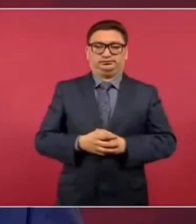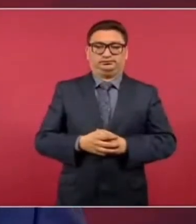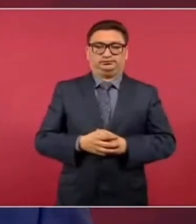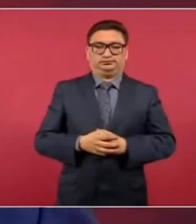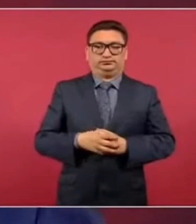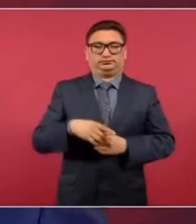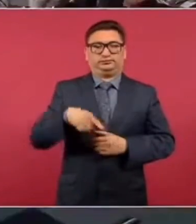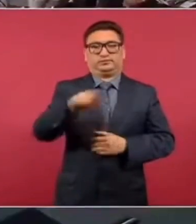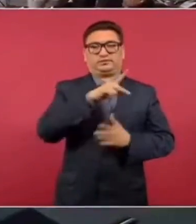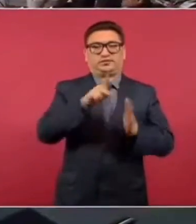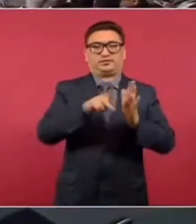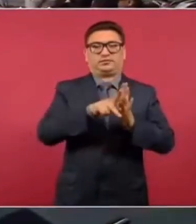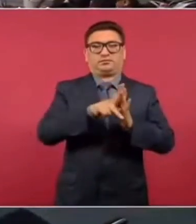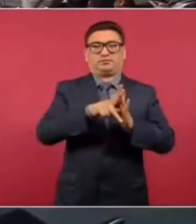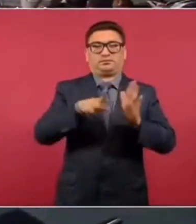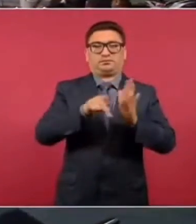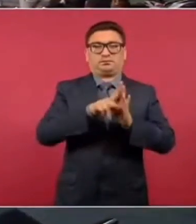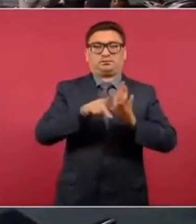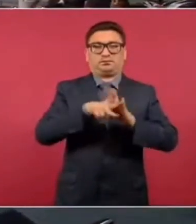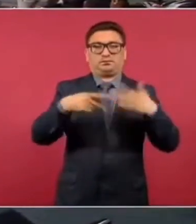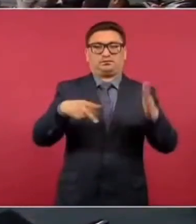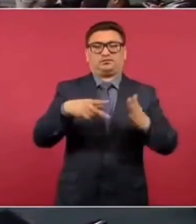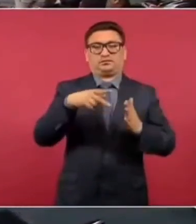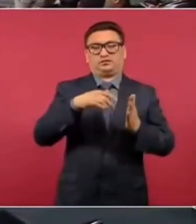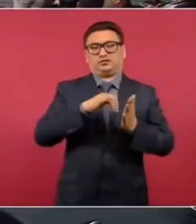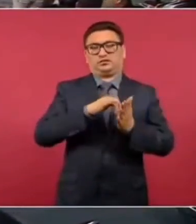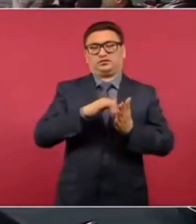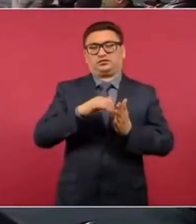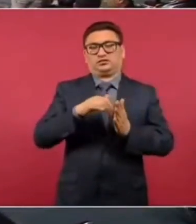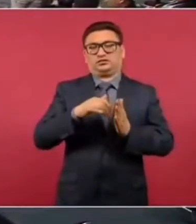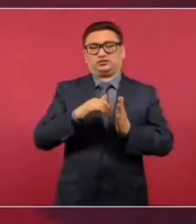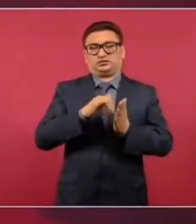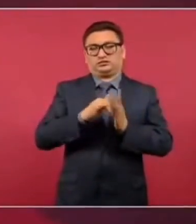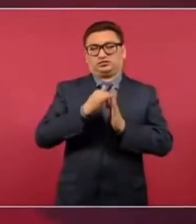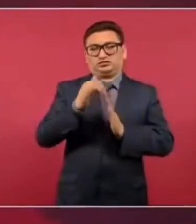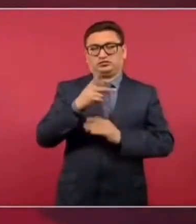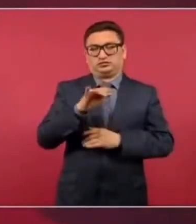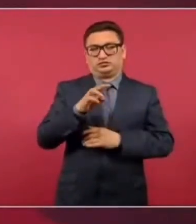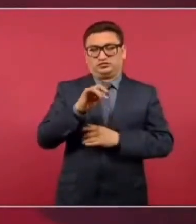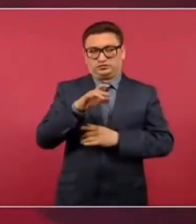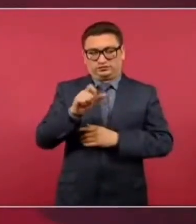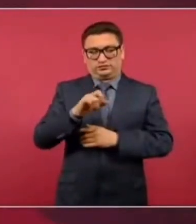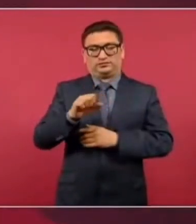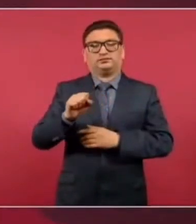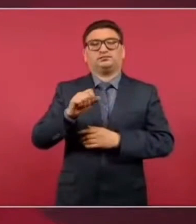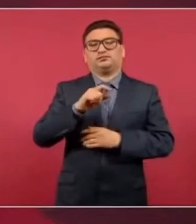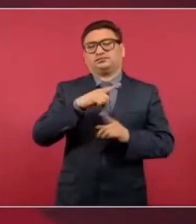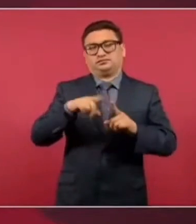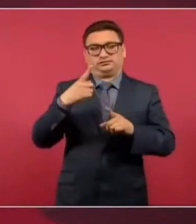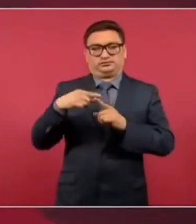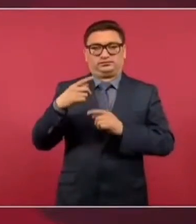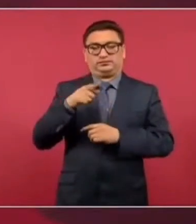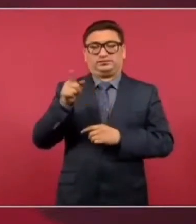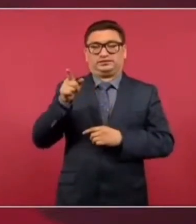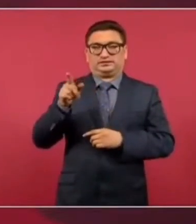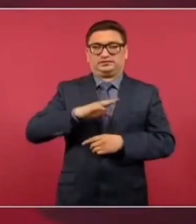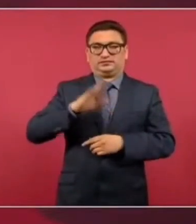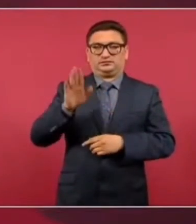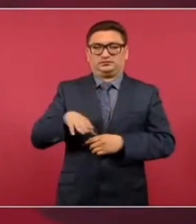de estos periódicos influyentes, New York Times, Washington Post. Entonces,